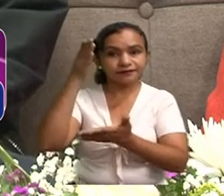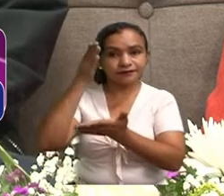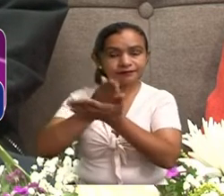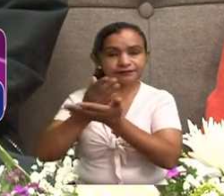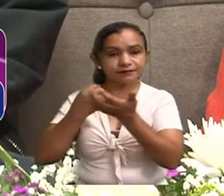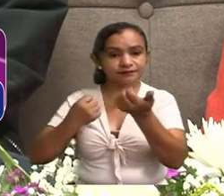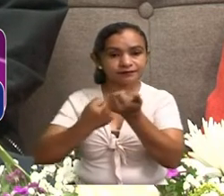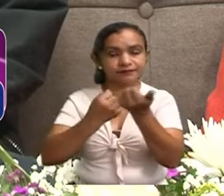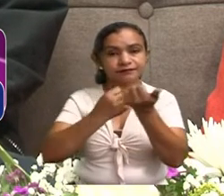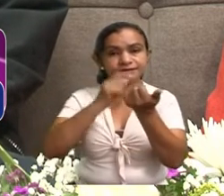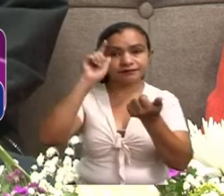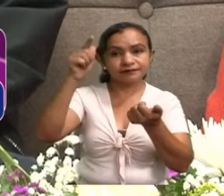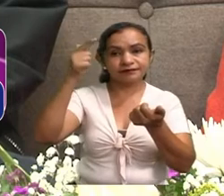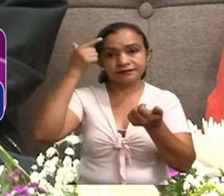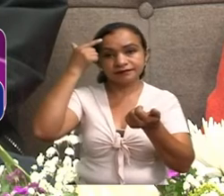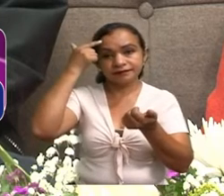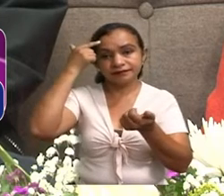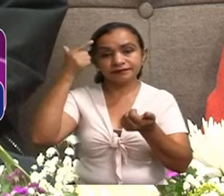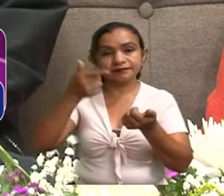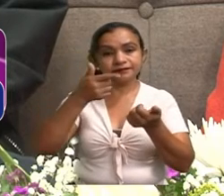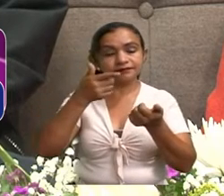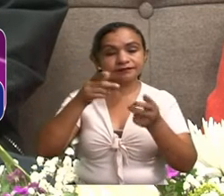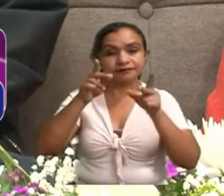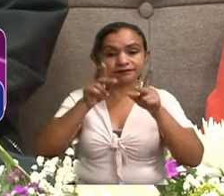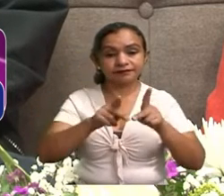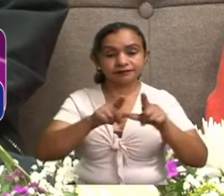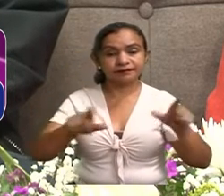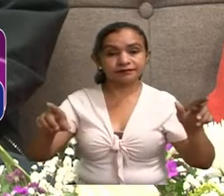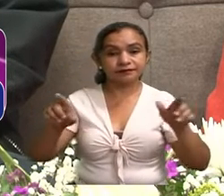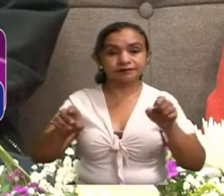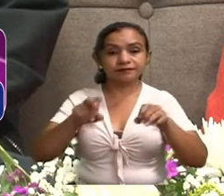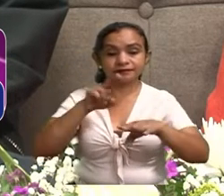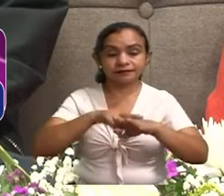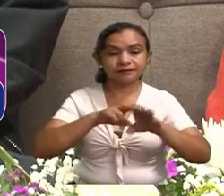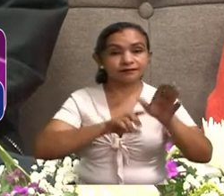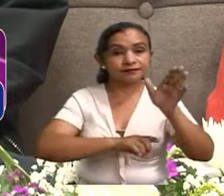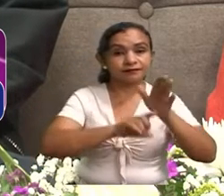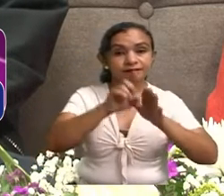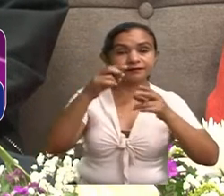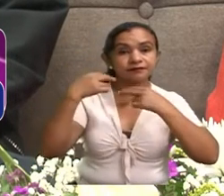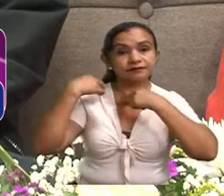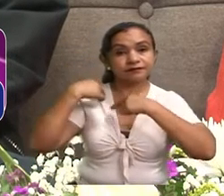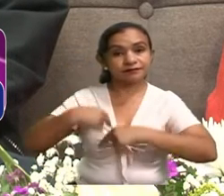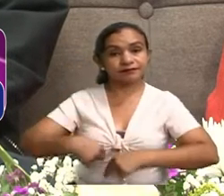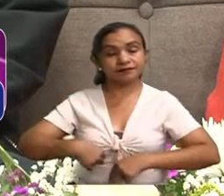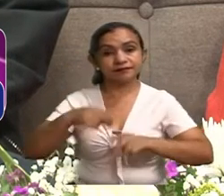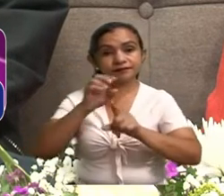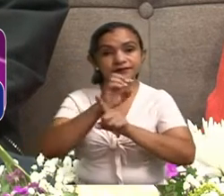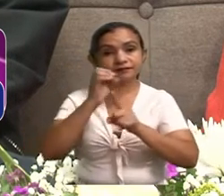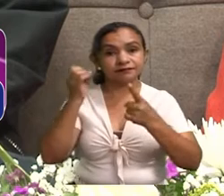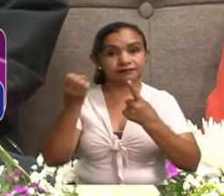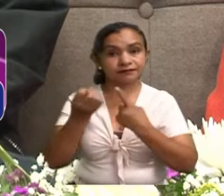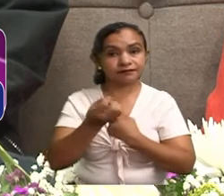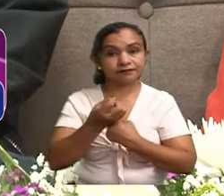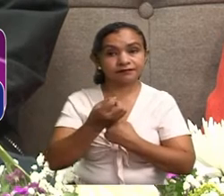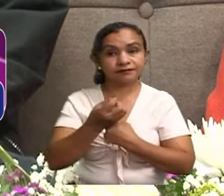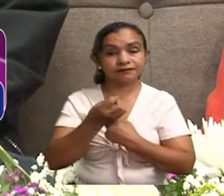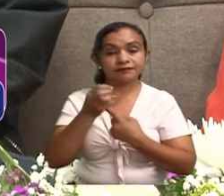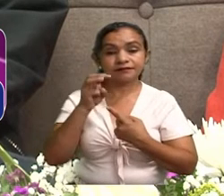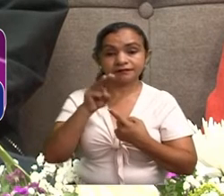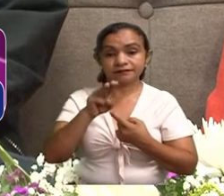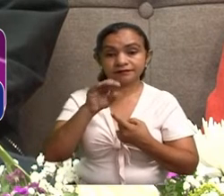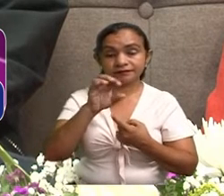nuestro gobierno, a nuestro alineado al Plan Nacional de Desarrollo Humano, organizaciones que están en ARRANIC, que es la